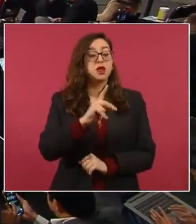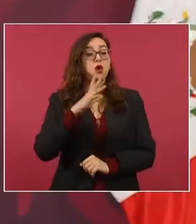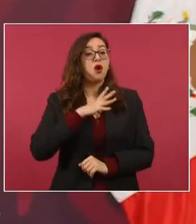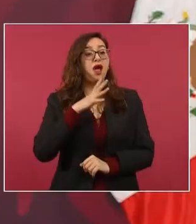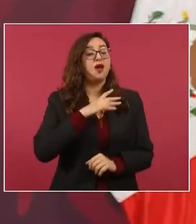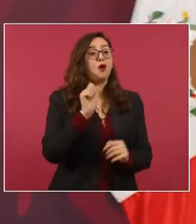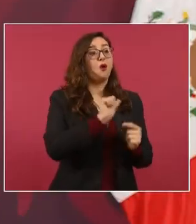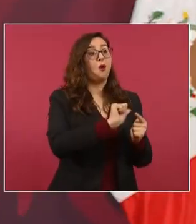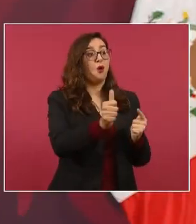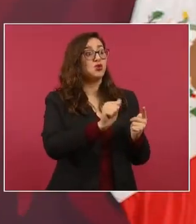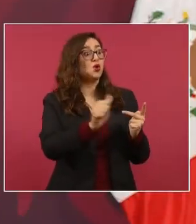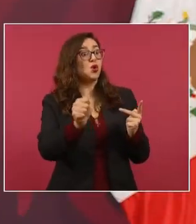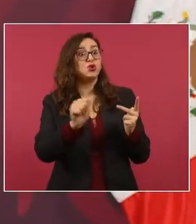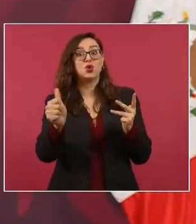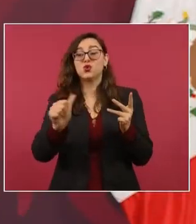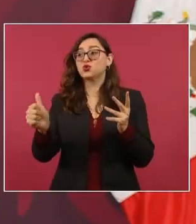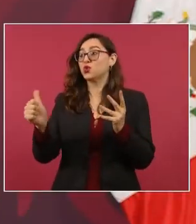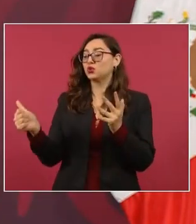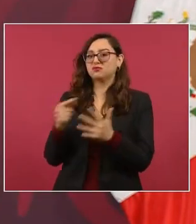Y